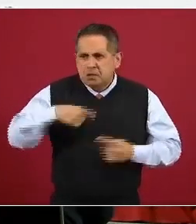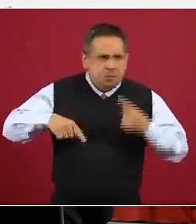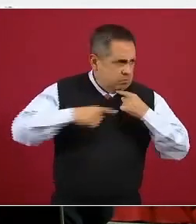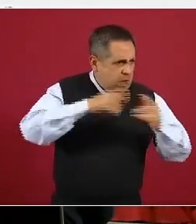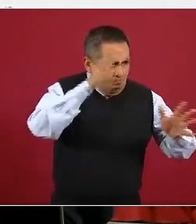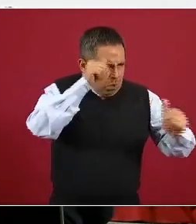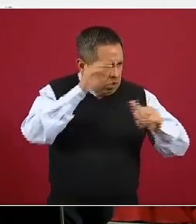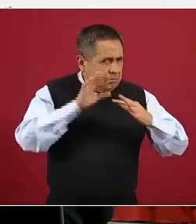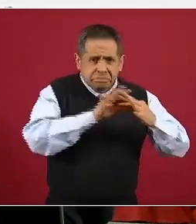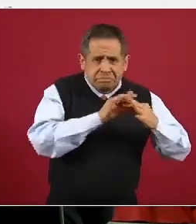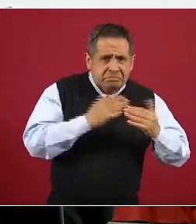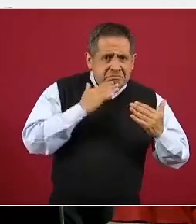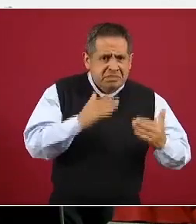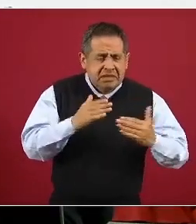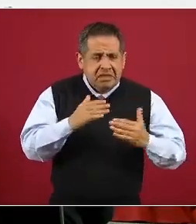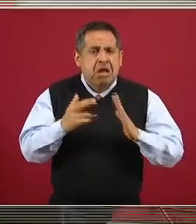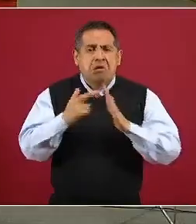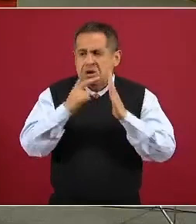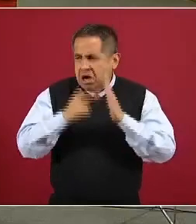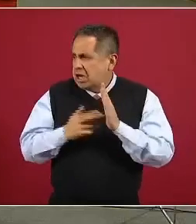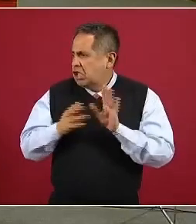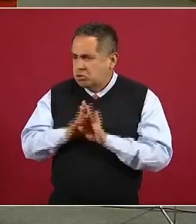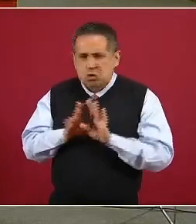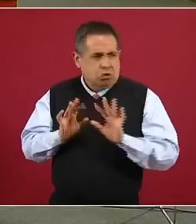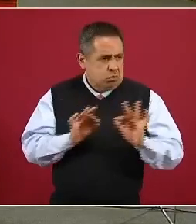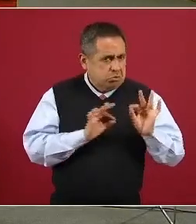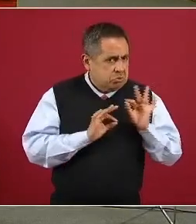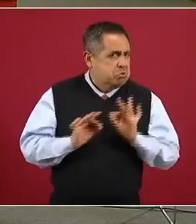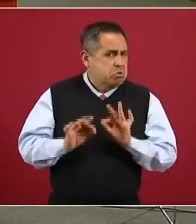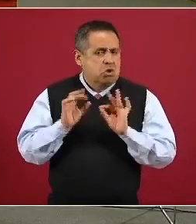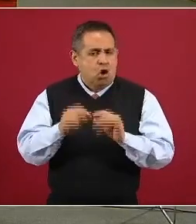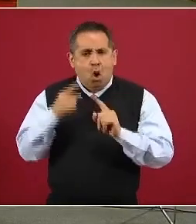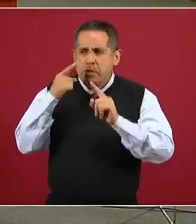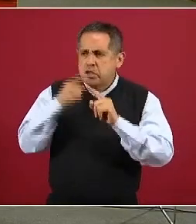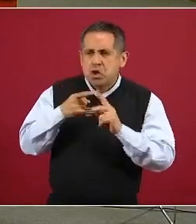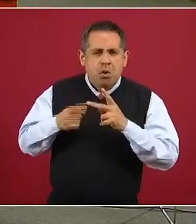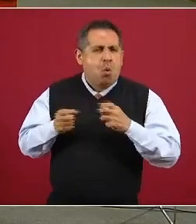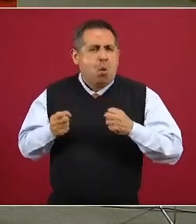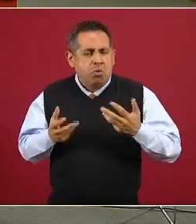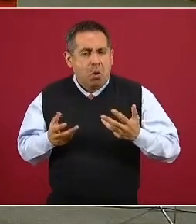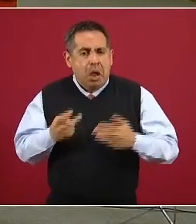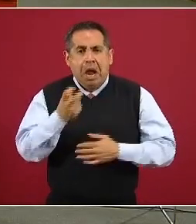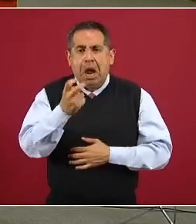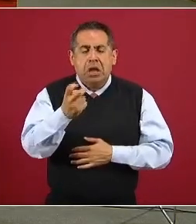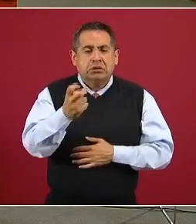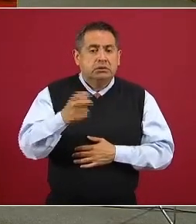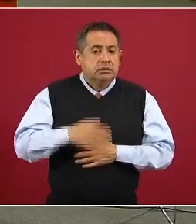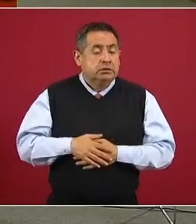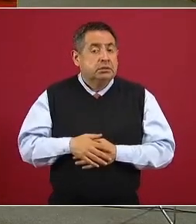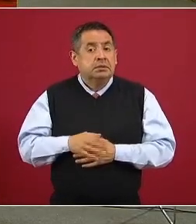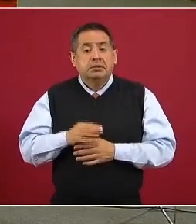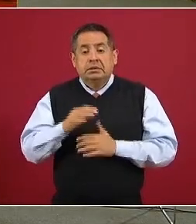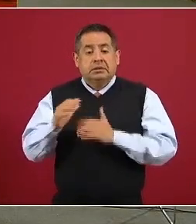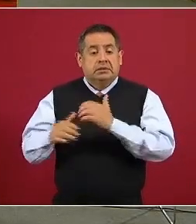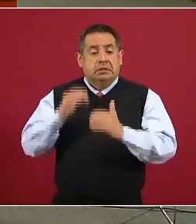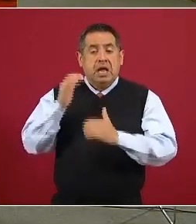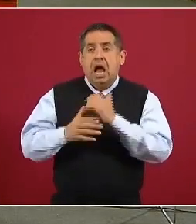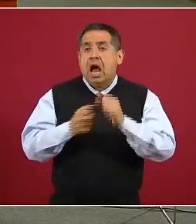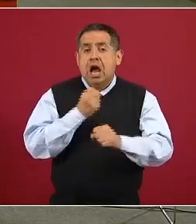acuerdo, establecían unas reglas de operación para ese año, objetivos, etcétera, hasta que